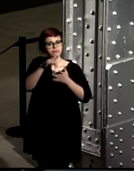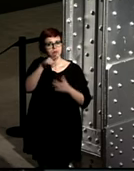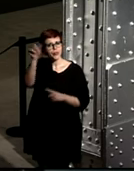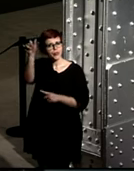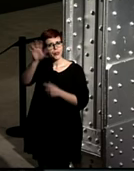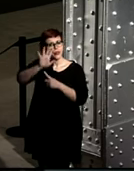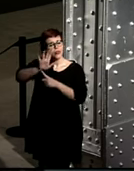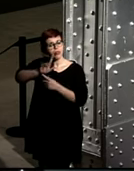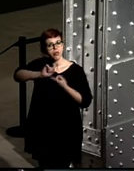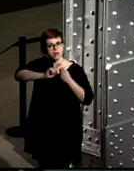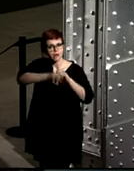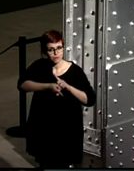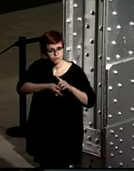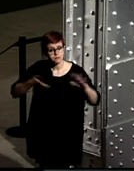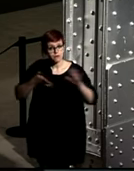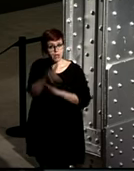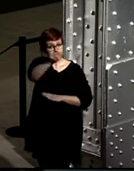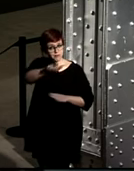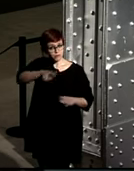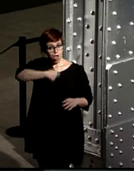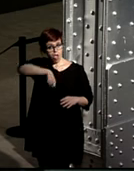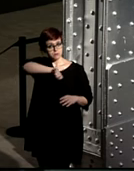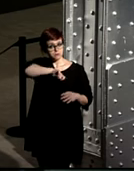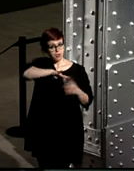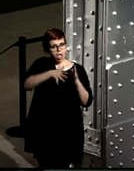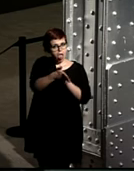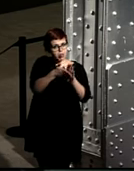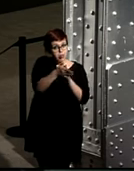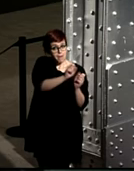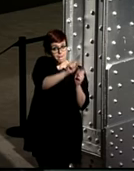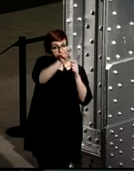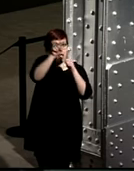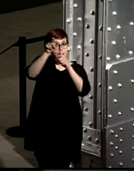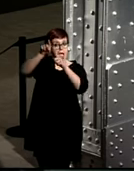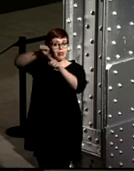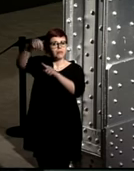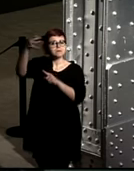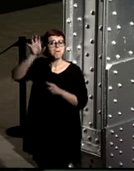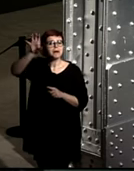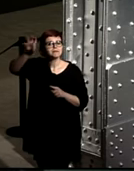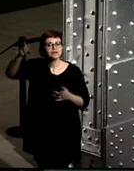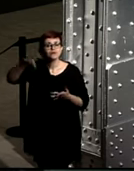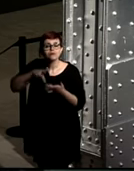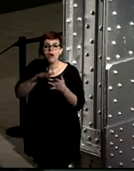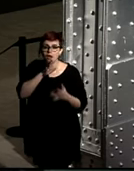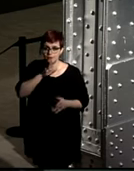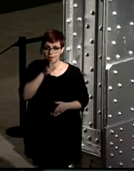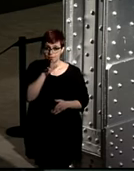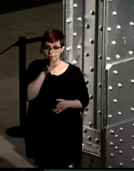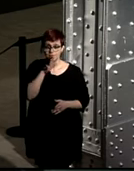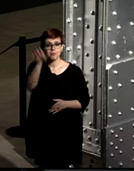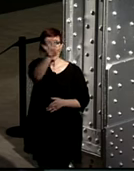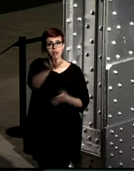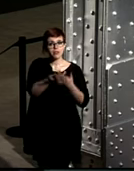las aspiraciones que tenían gente de España en países de fuera. Estábamos, o sea, tu historia está un poco